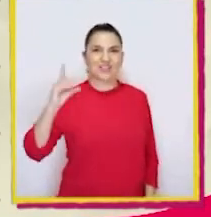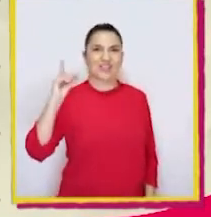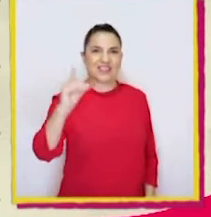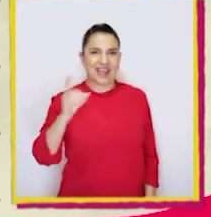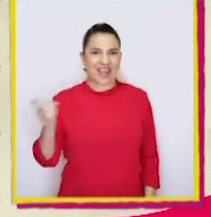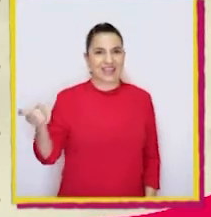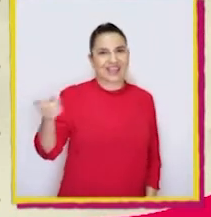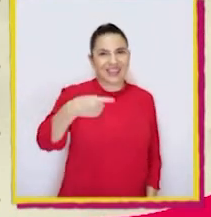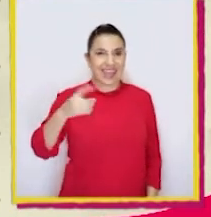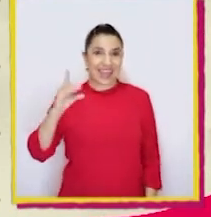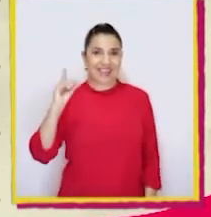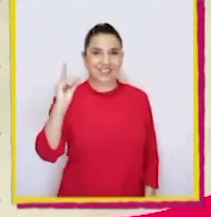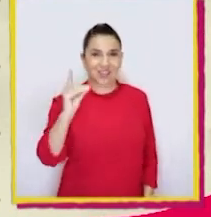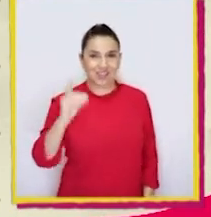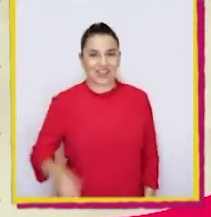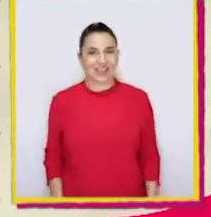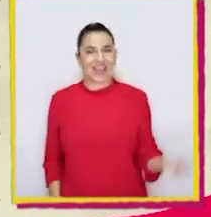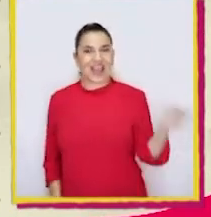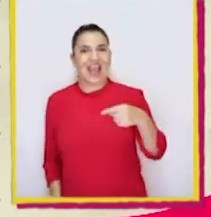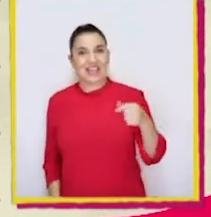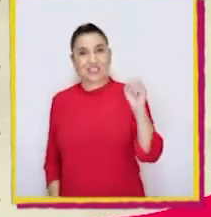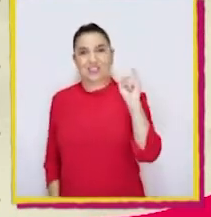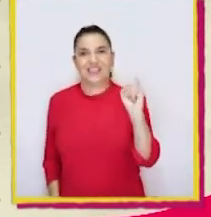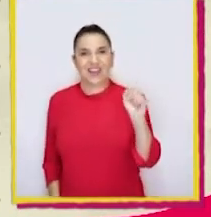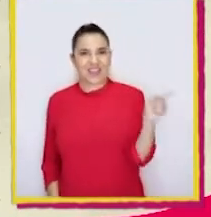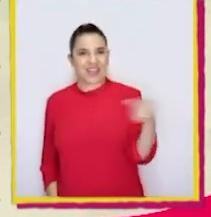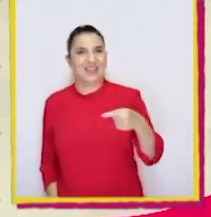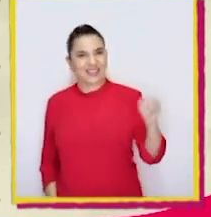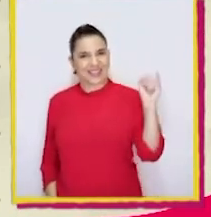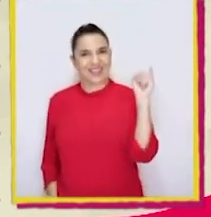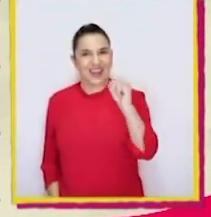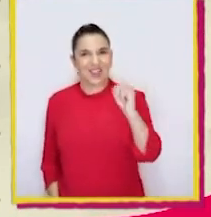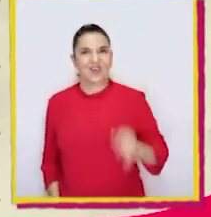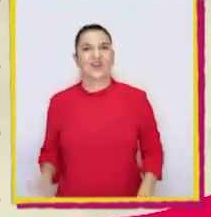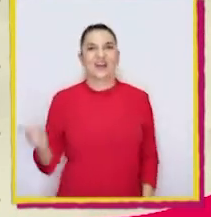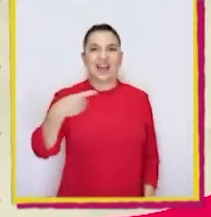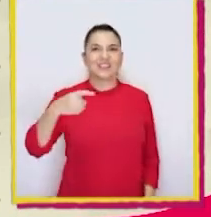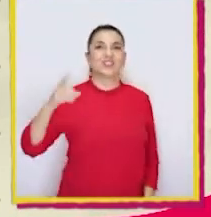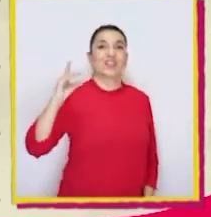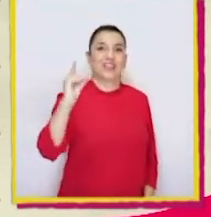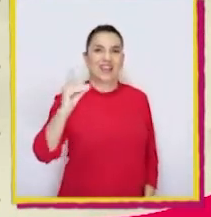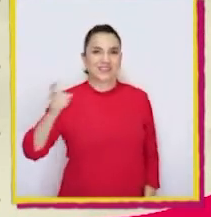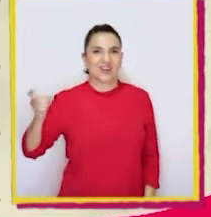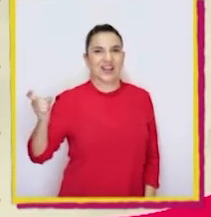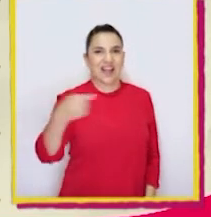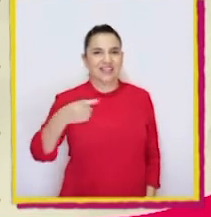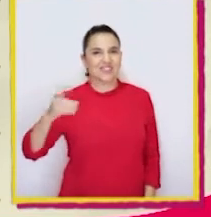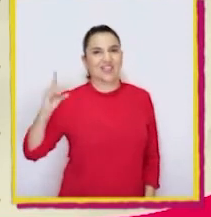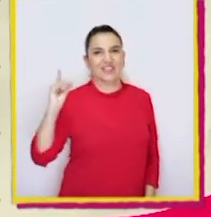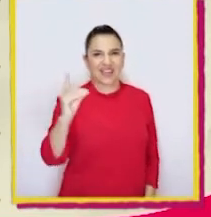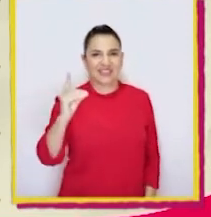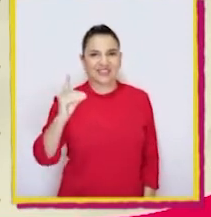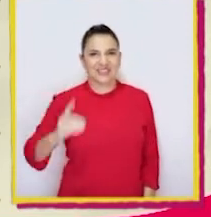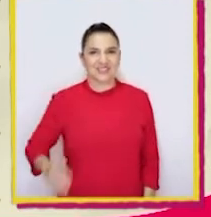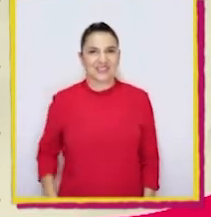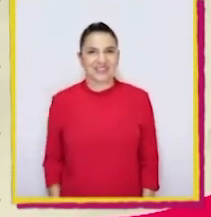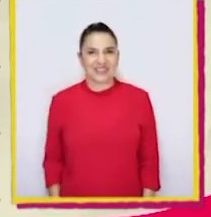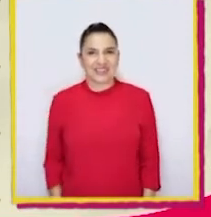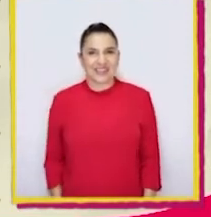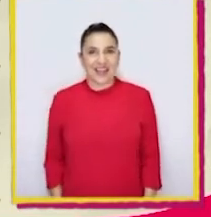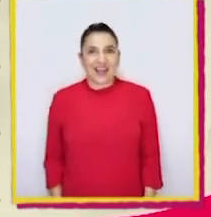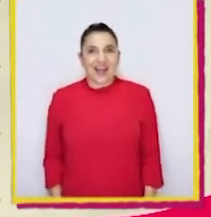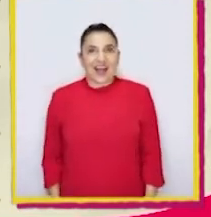izquierdo, gancho derecho, gancho derecho, gancho izquierdo, gancho izquierdo, gancho derecho,